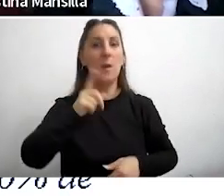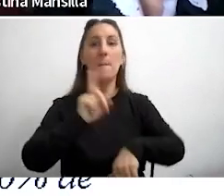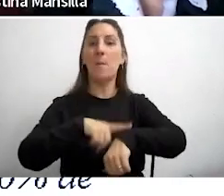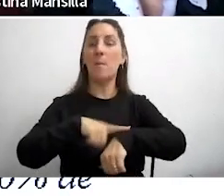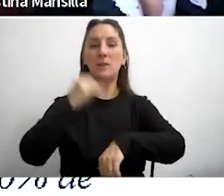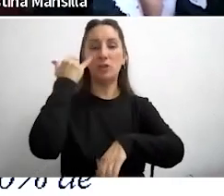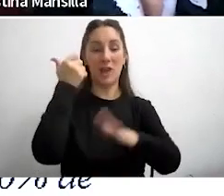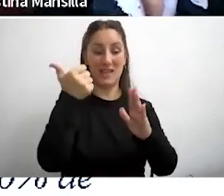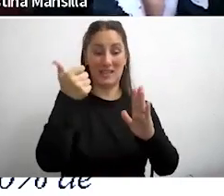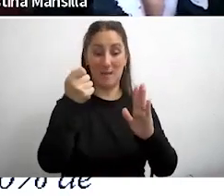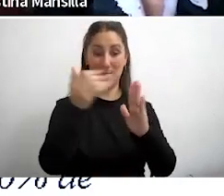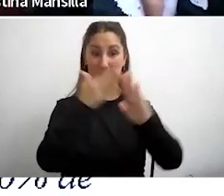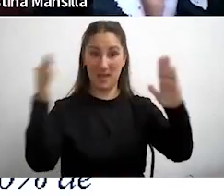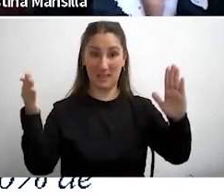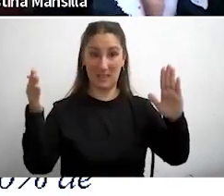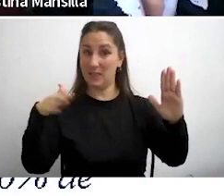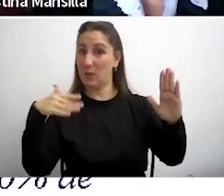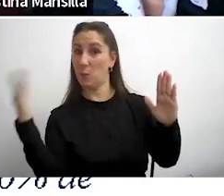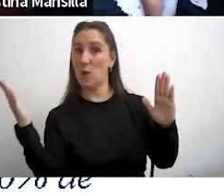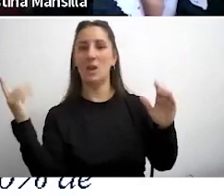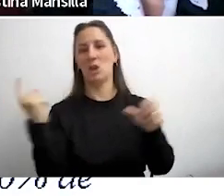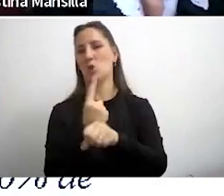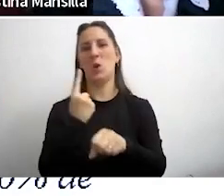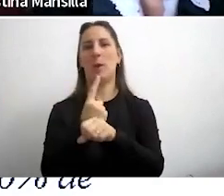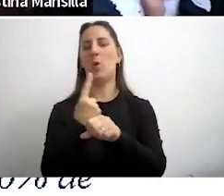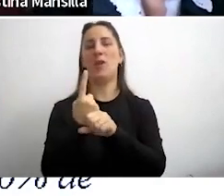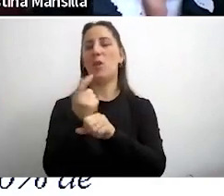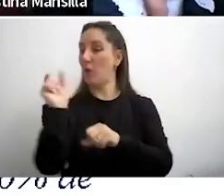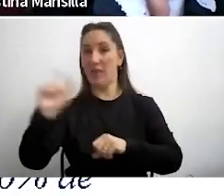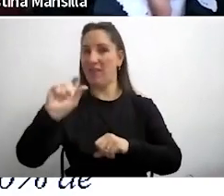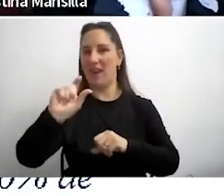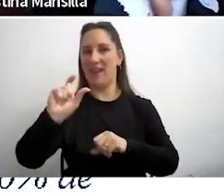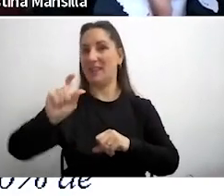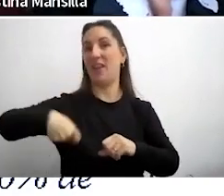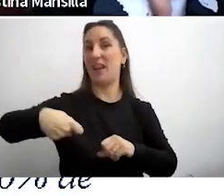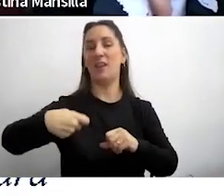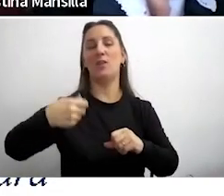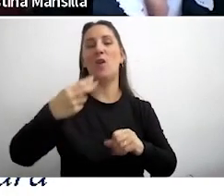6 meses no hayan podido absorber ese excedente de crédito fiscal.